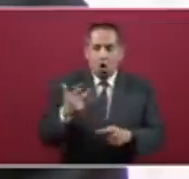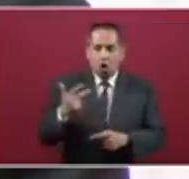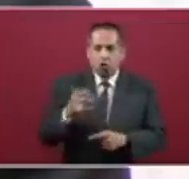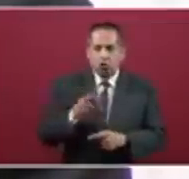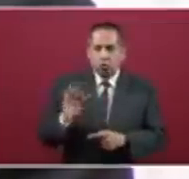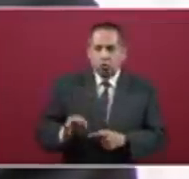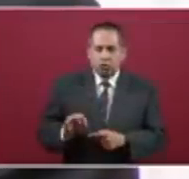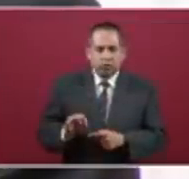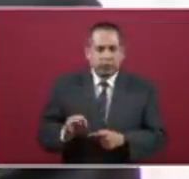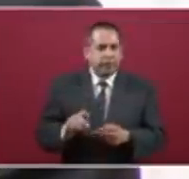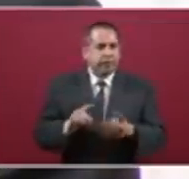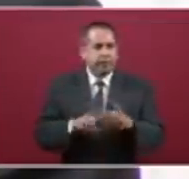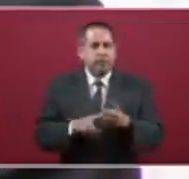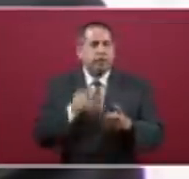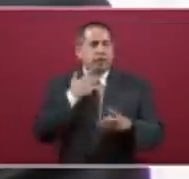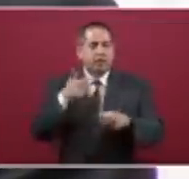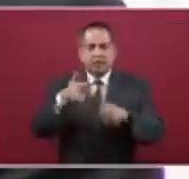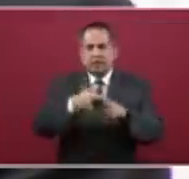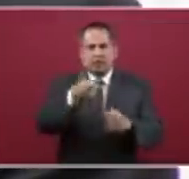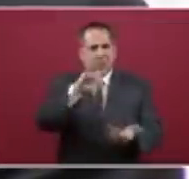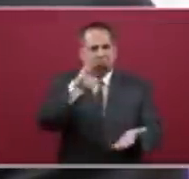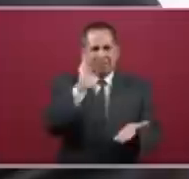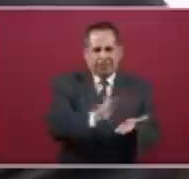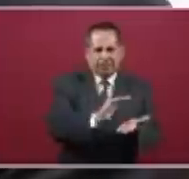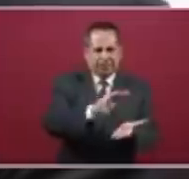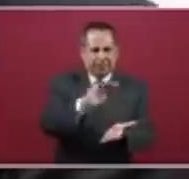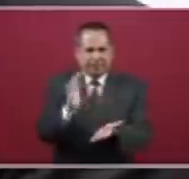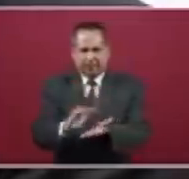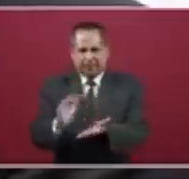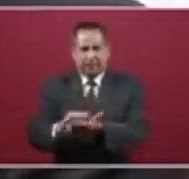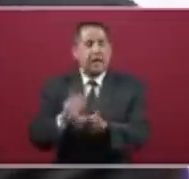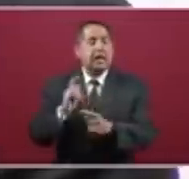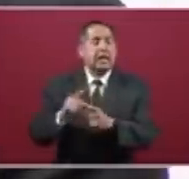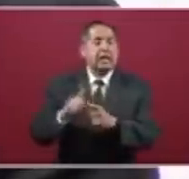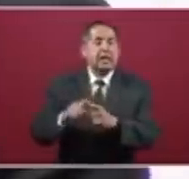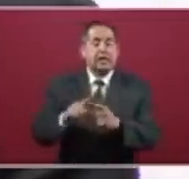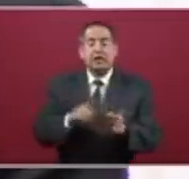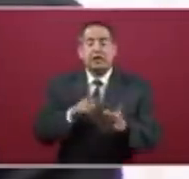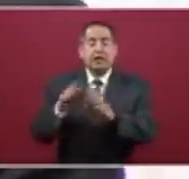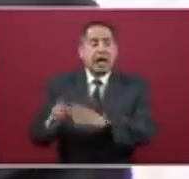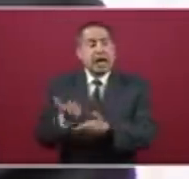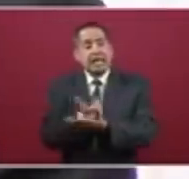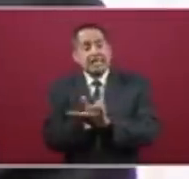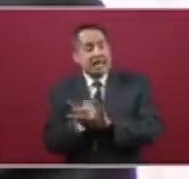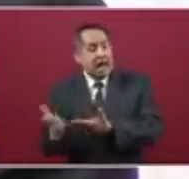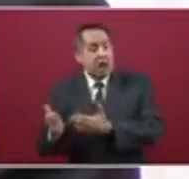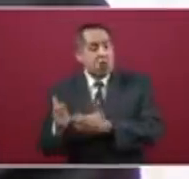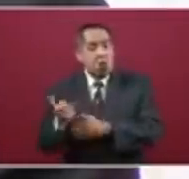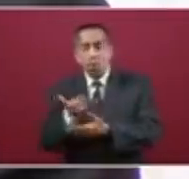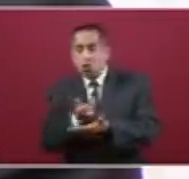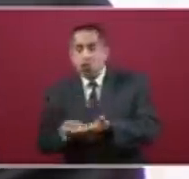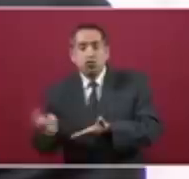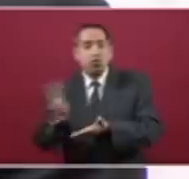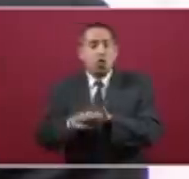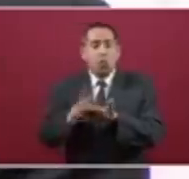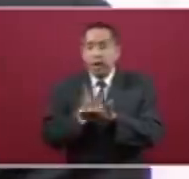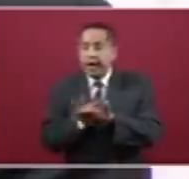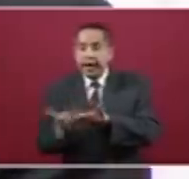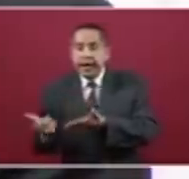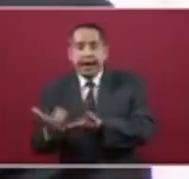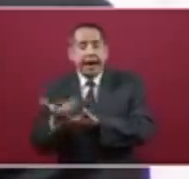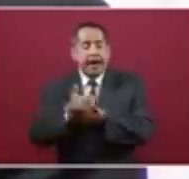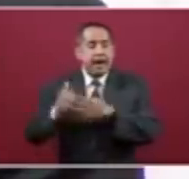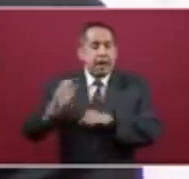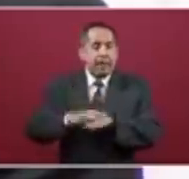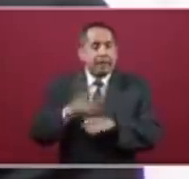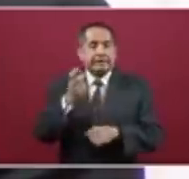los combustibles se abarataron y aumentó al doble el salario mínimo estas medidas buscan